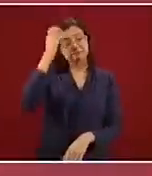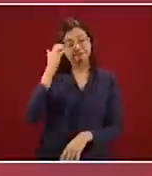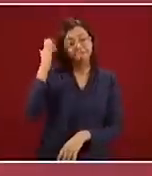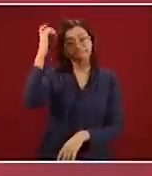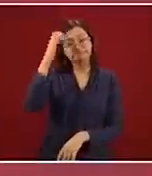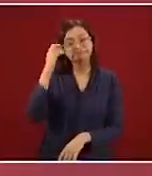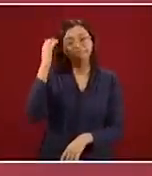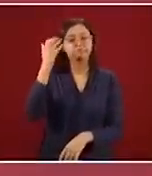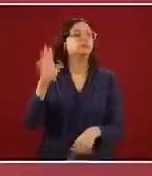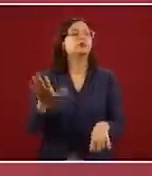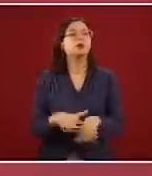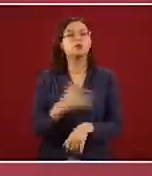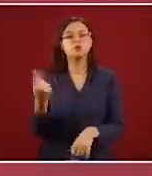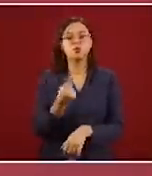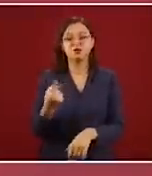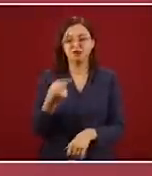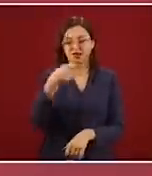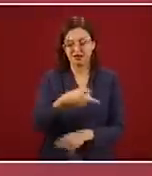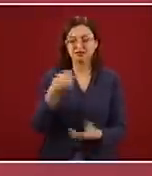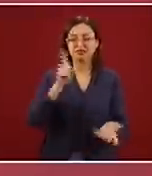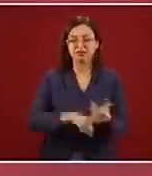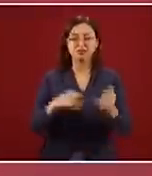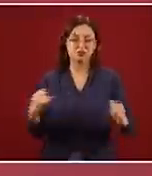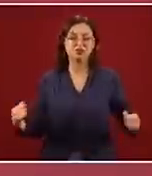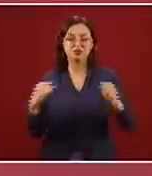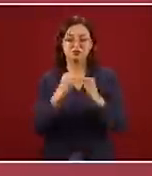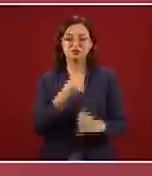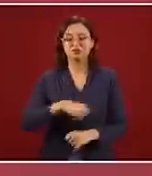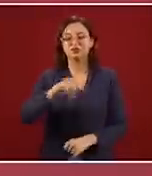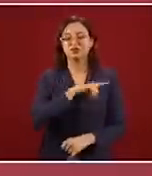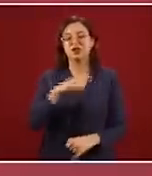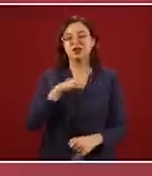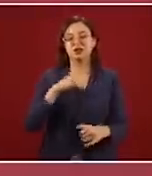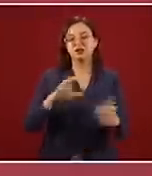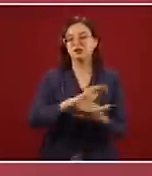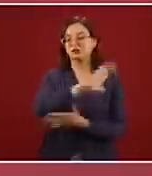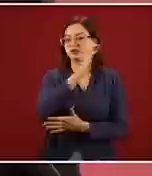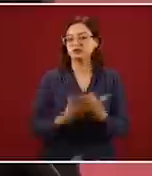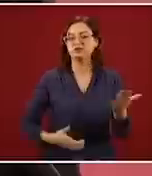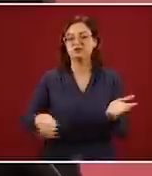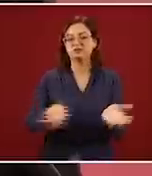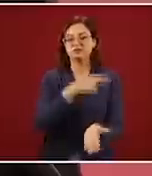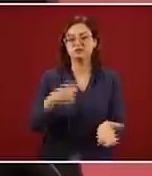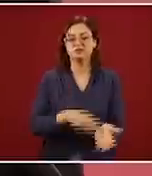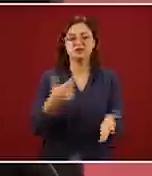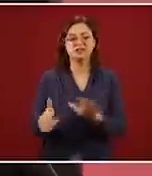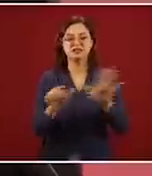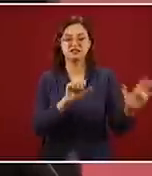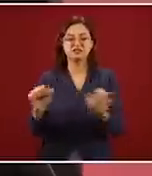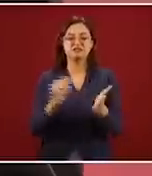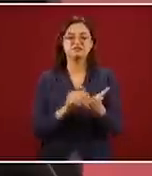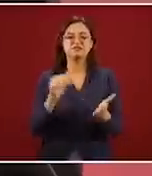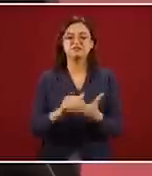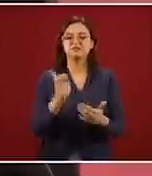porque tienen ahí contratos por 600 millones de pesos de servicios